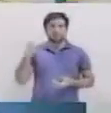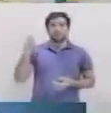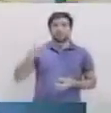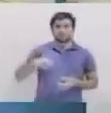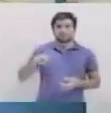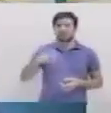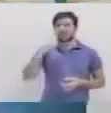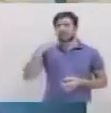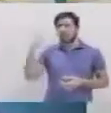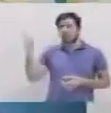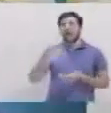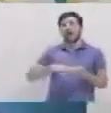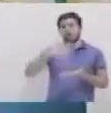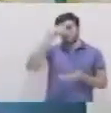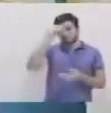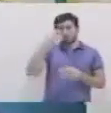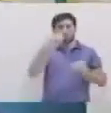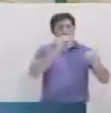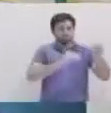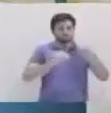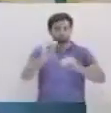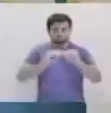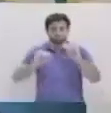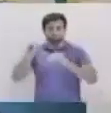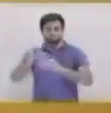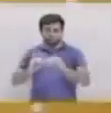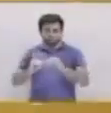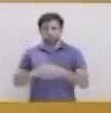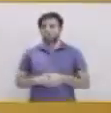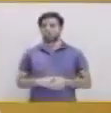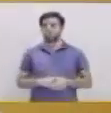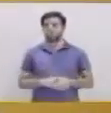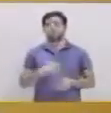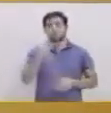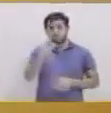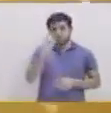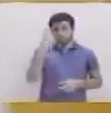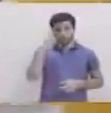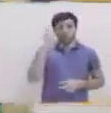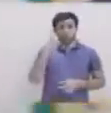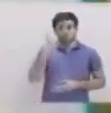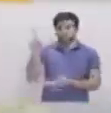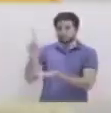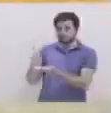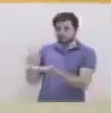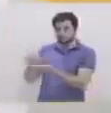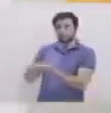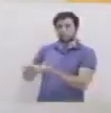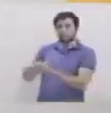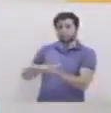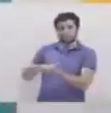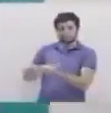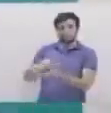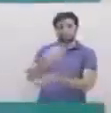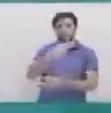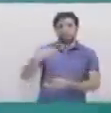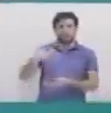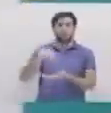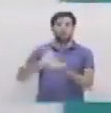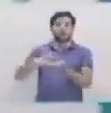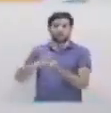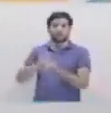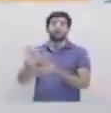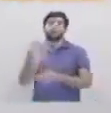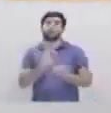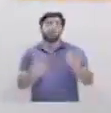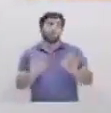aquí con esta sesión de aprendizaje, y siempre te invito a que desinfectes tus manos con agua y jabón, y